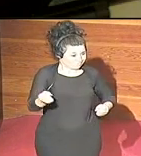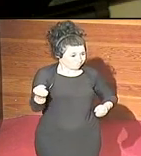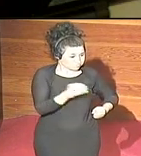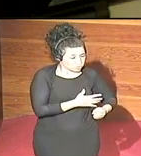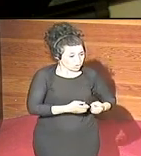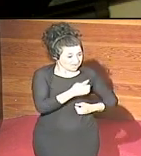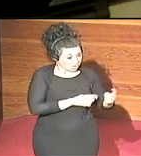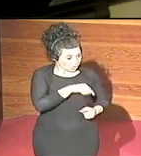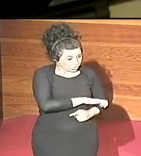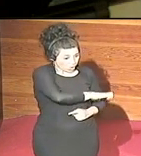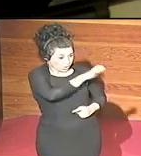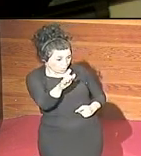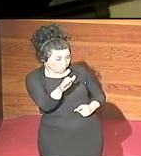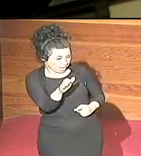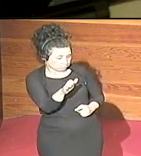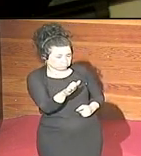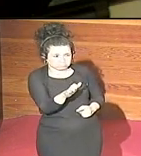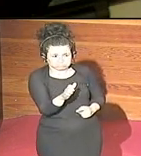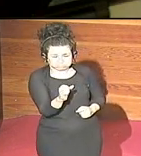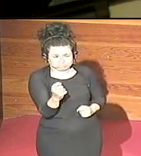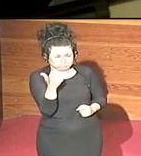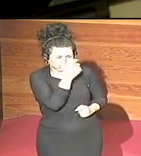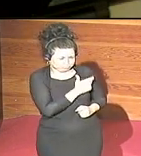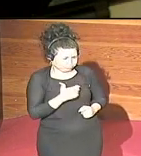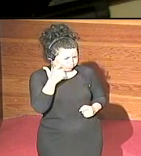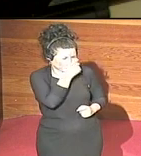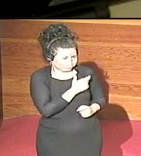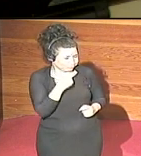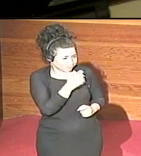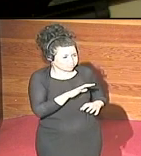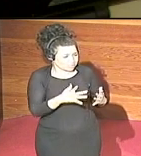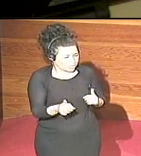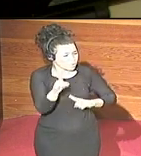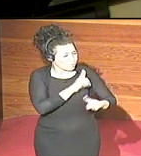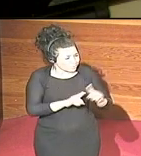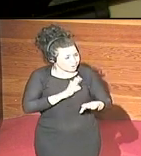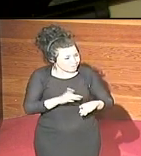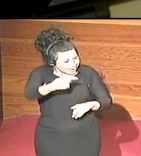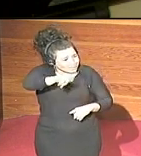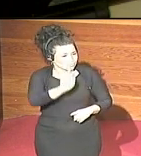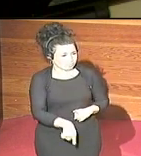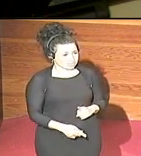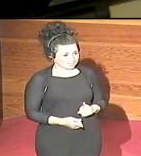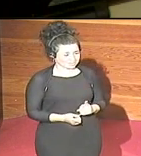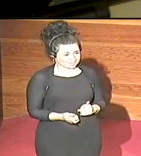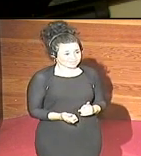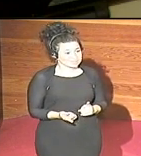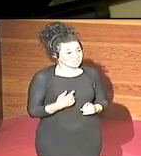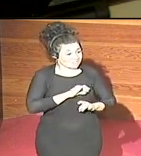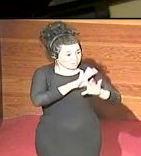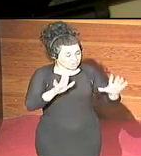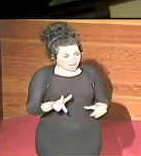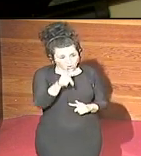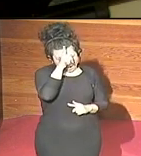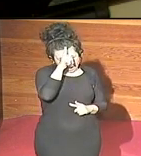con Europa, tardarían mucho. Por consiguiente, es un problema también para ellos. Es evidente que Alemania